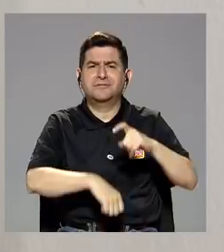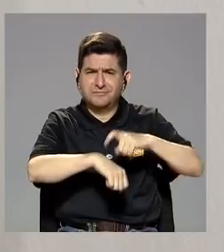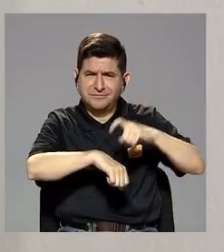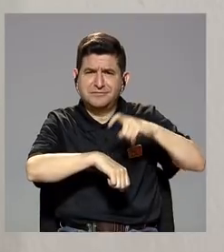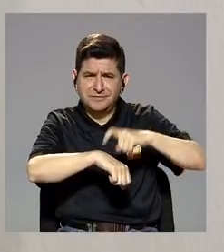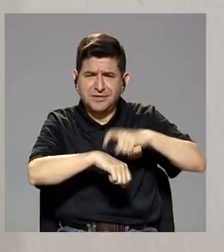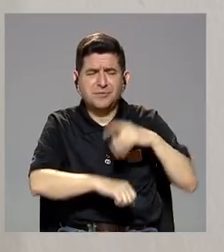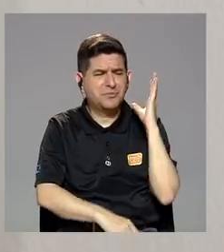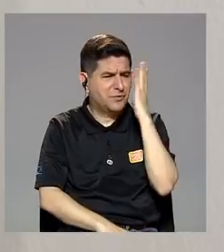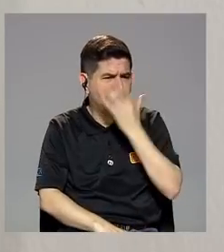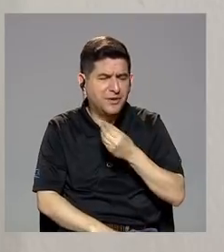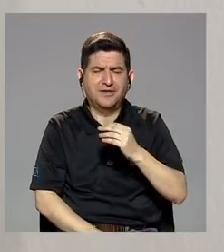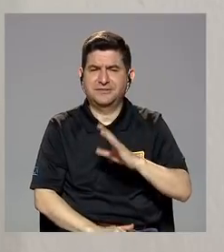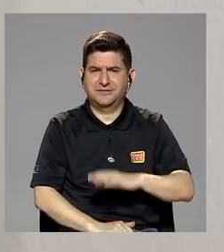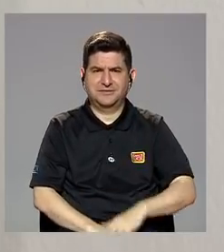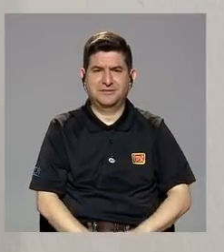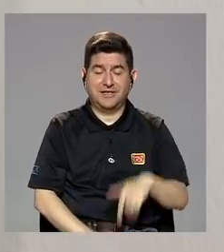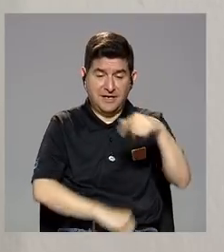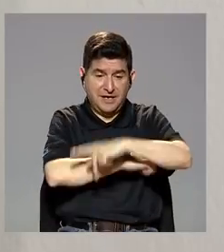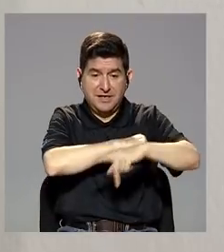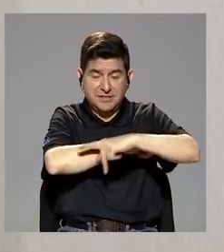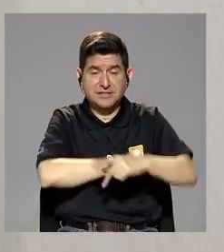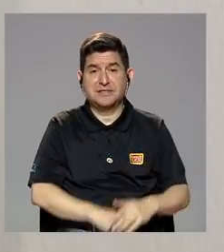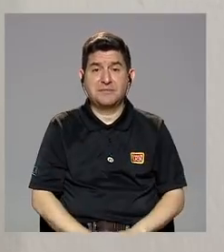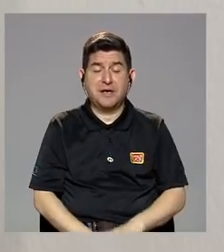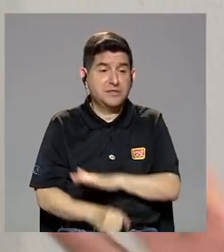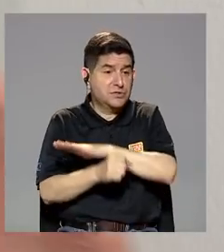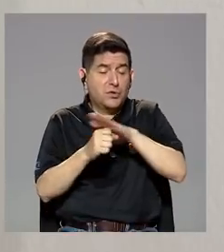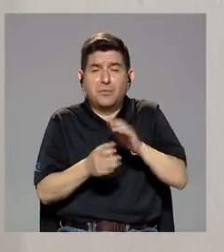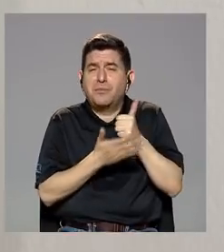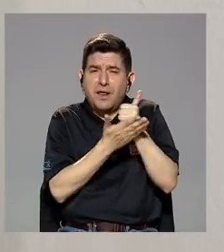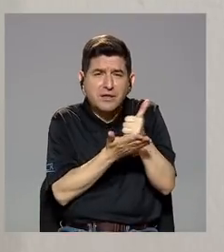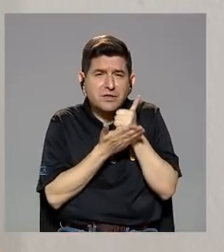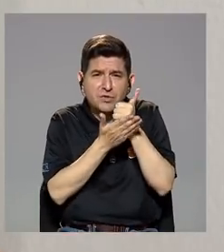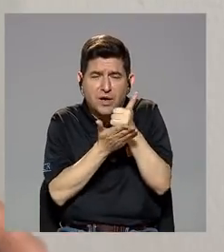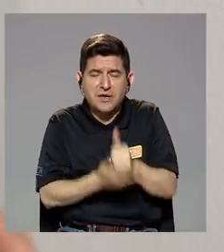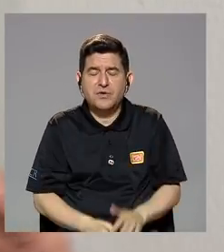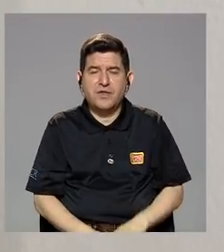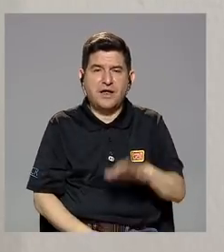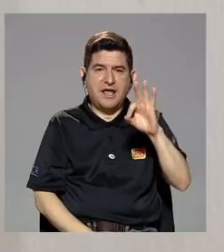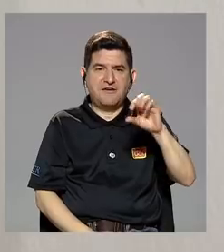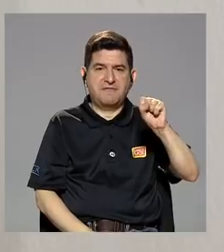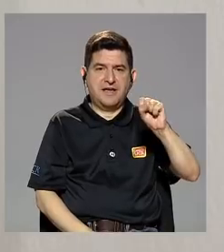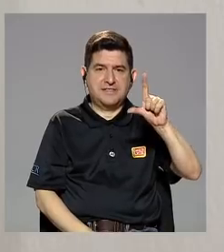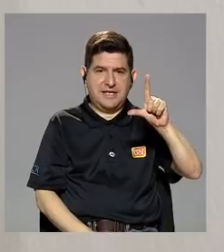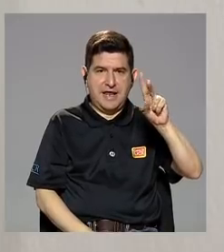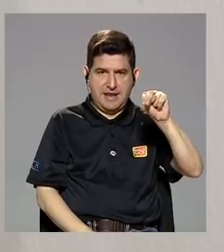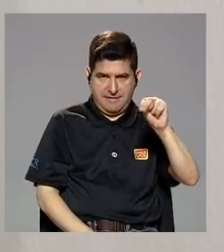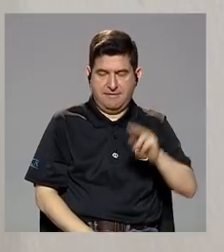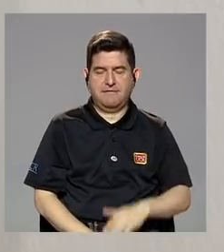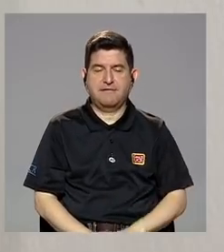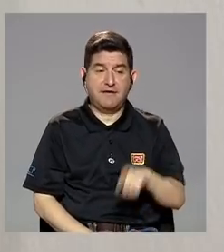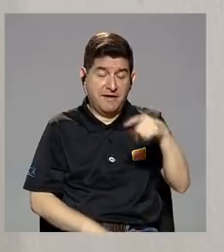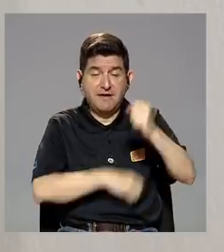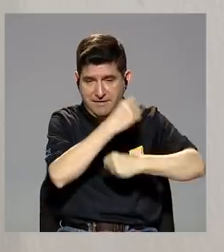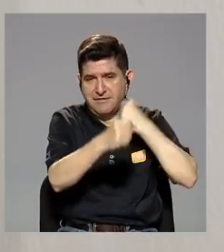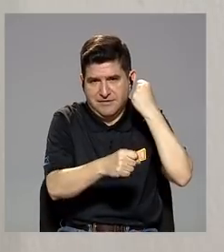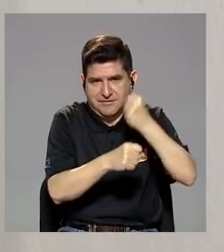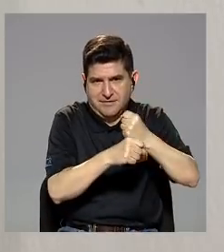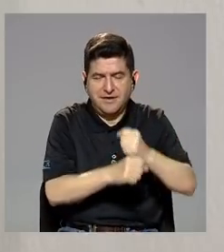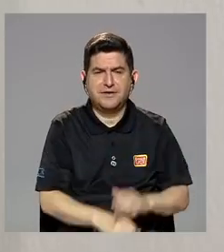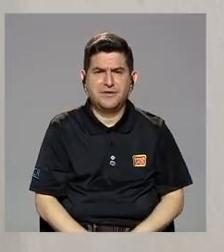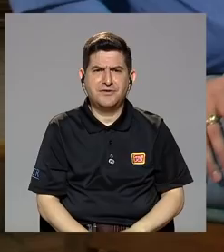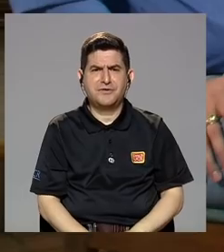época muy bella por decirlo así este país volcado entero ayudando al frente sandinista me acuerdo en esos años